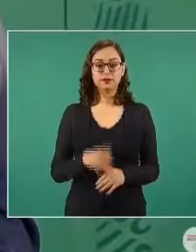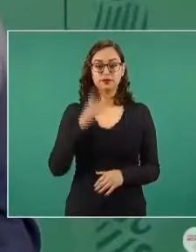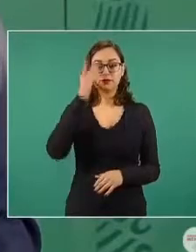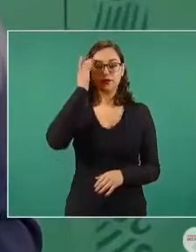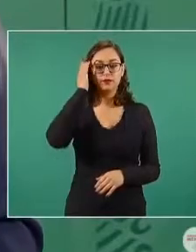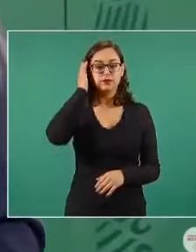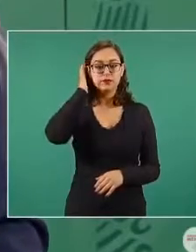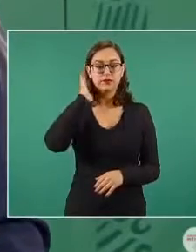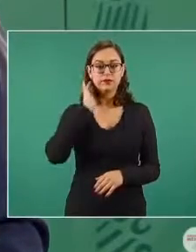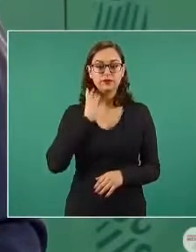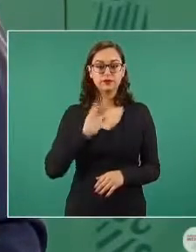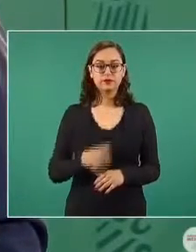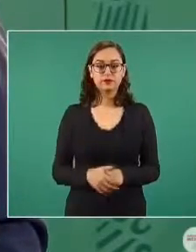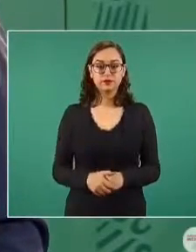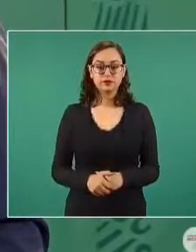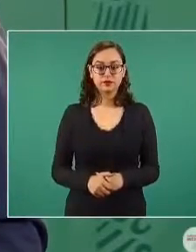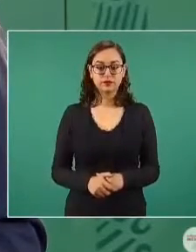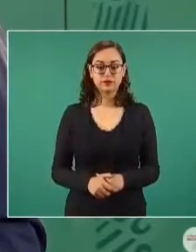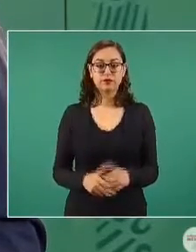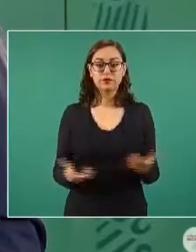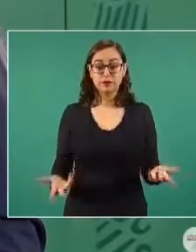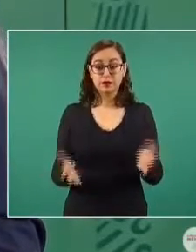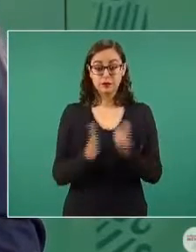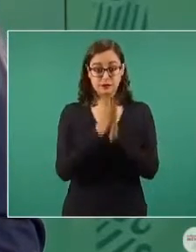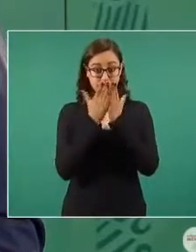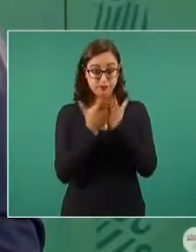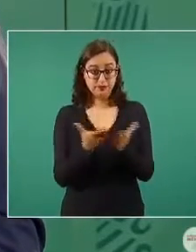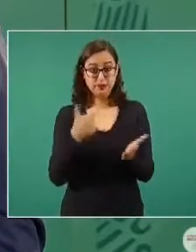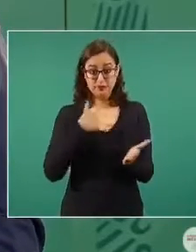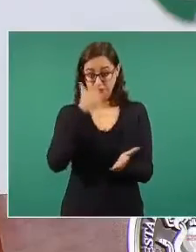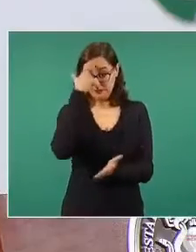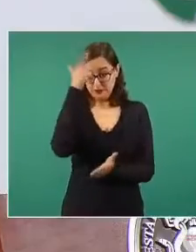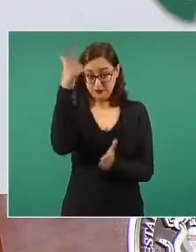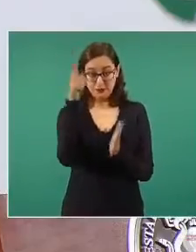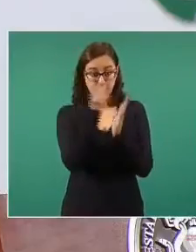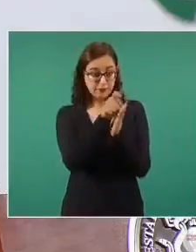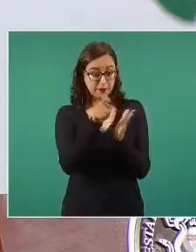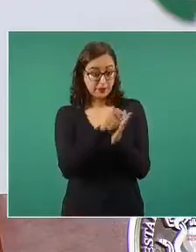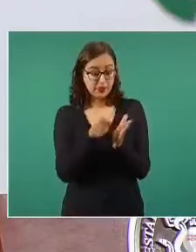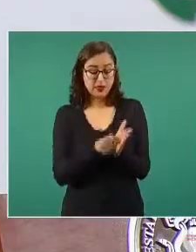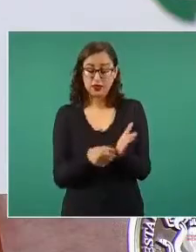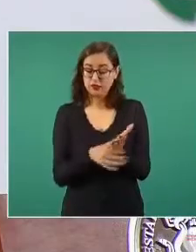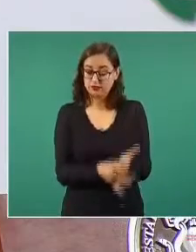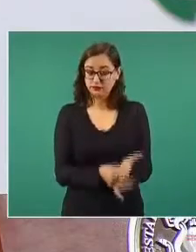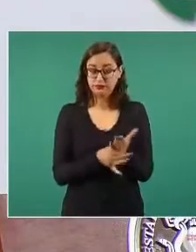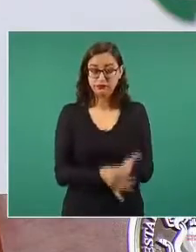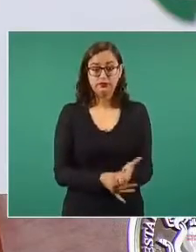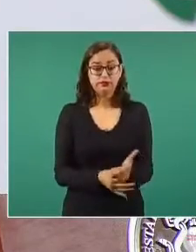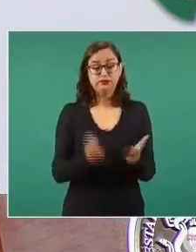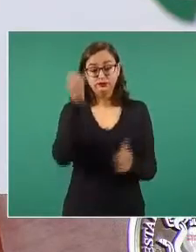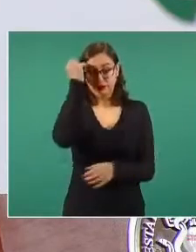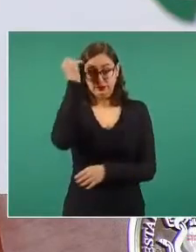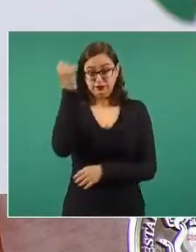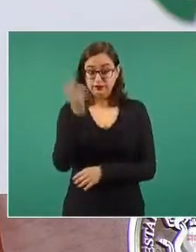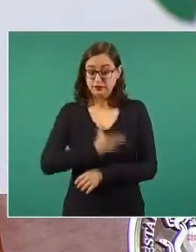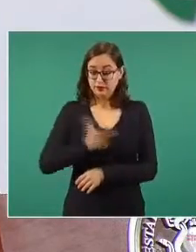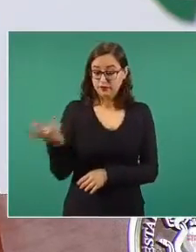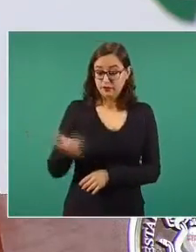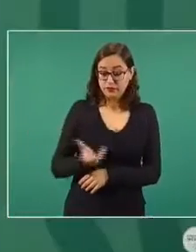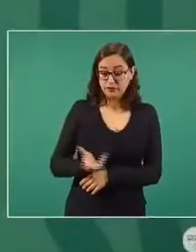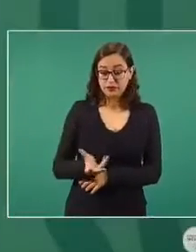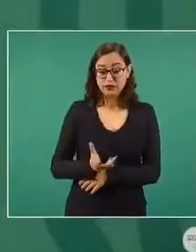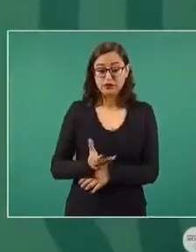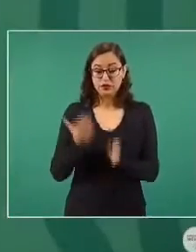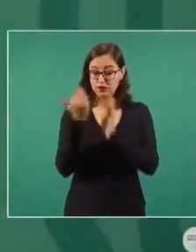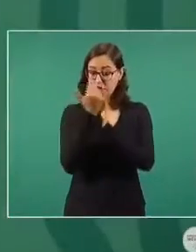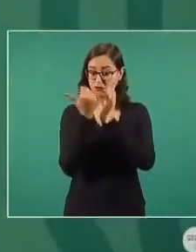que escribí, porque ahí están las ideas, están las acciones. Y me llama también mucho